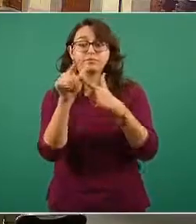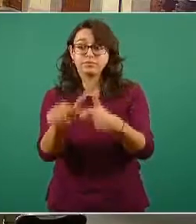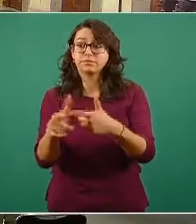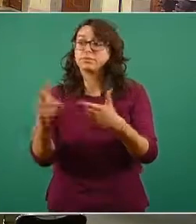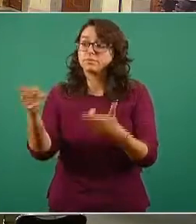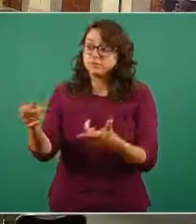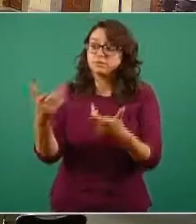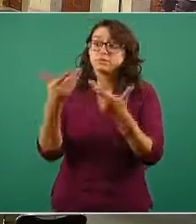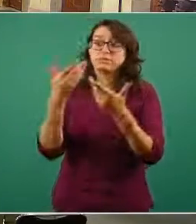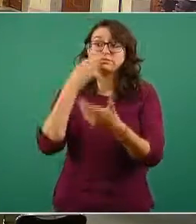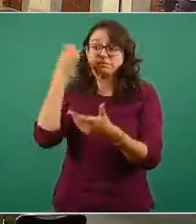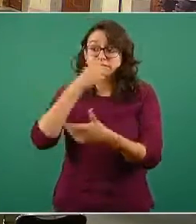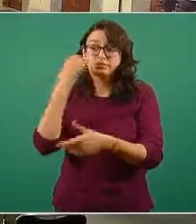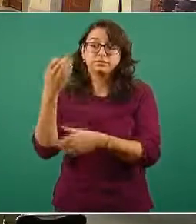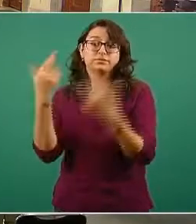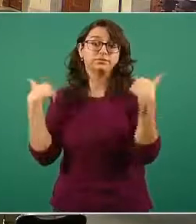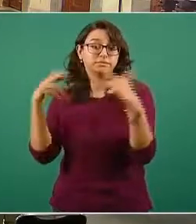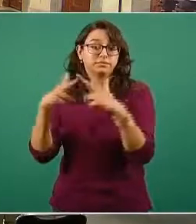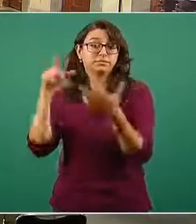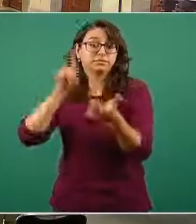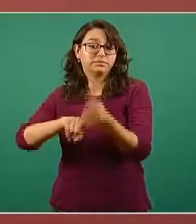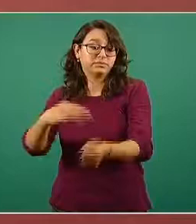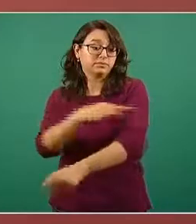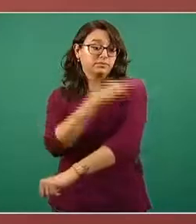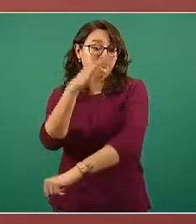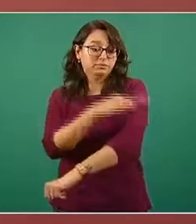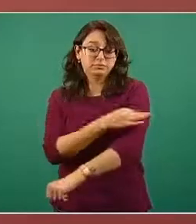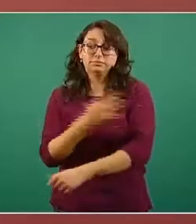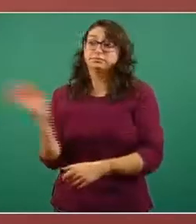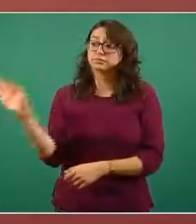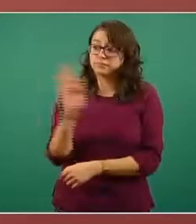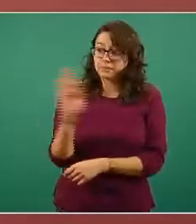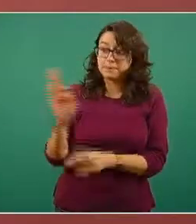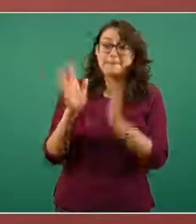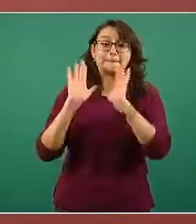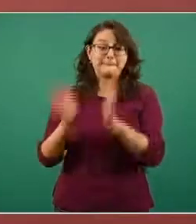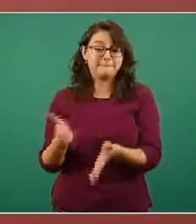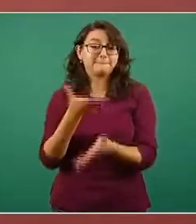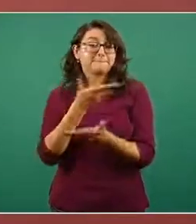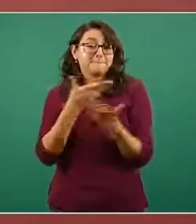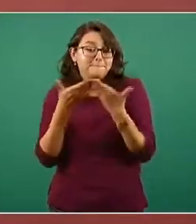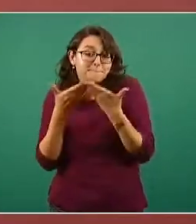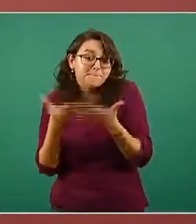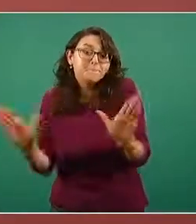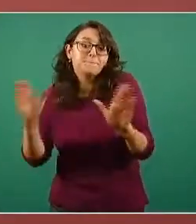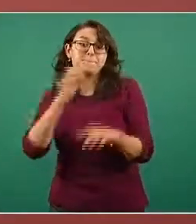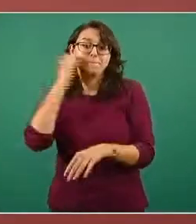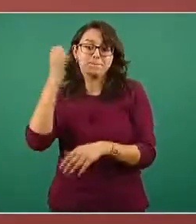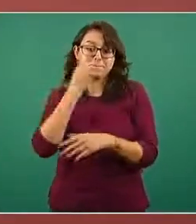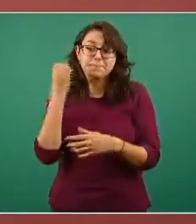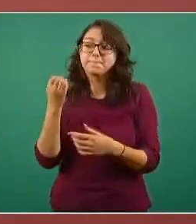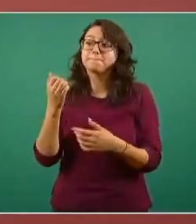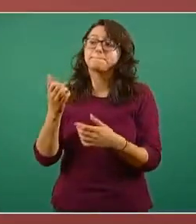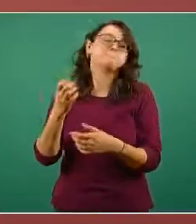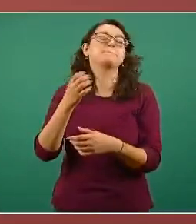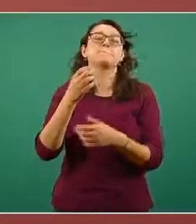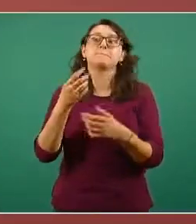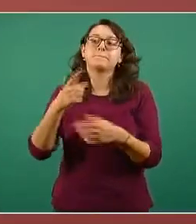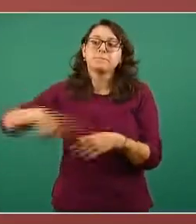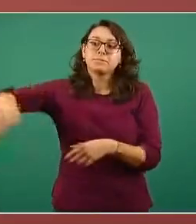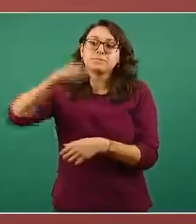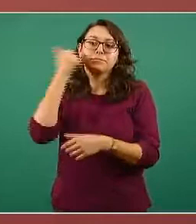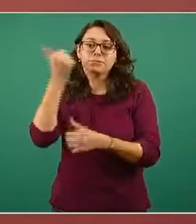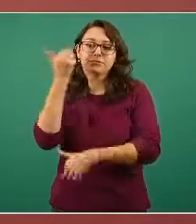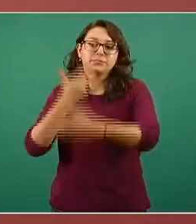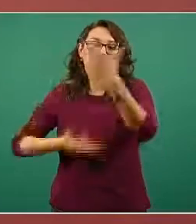maestros como un mecanismo para reforzar la posibilidad de abrir las escuelas y reactivar este